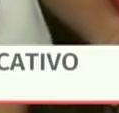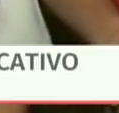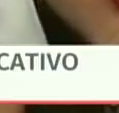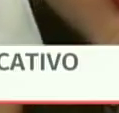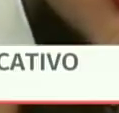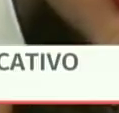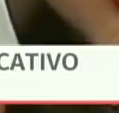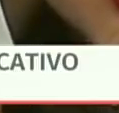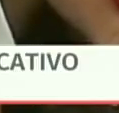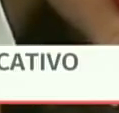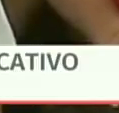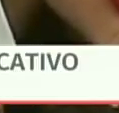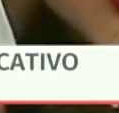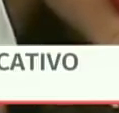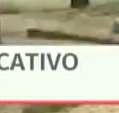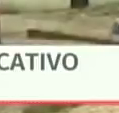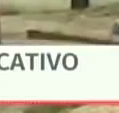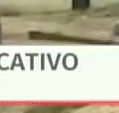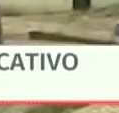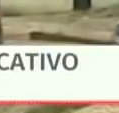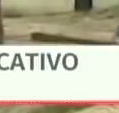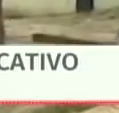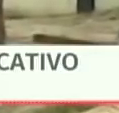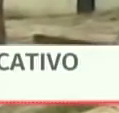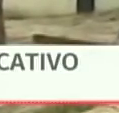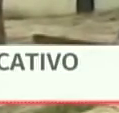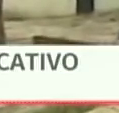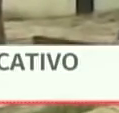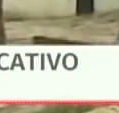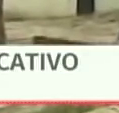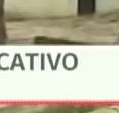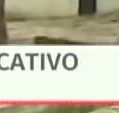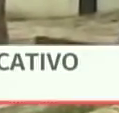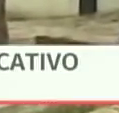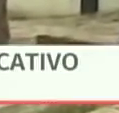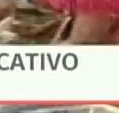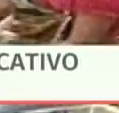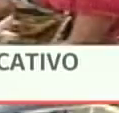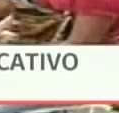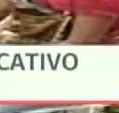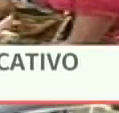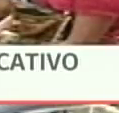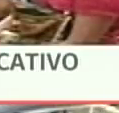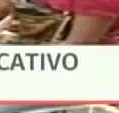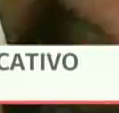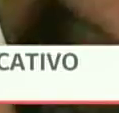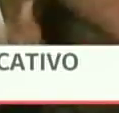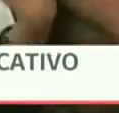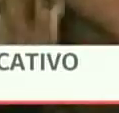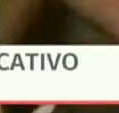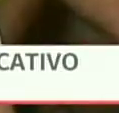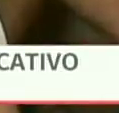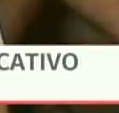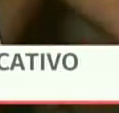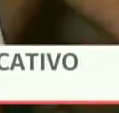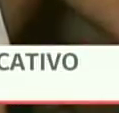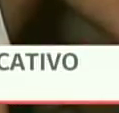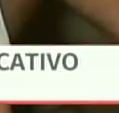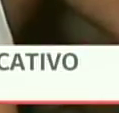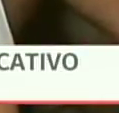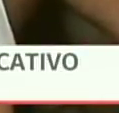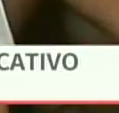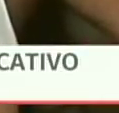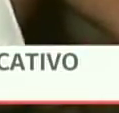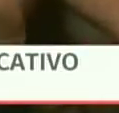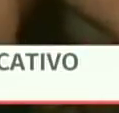profesor Aristóbulo Isturi, y a todos los entes que han intervenido. El Poder Popular organizado, la comuna que ha estado